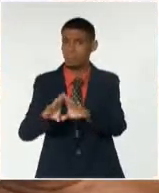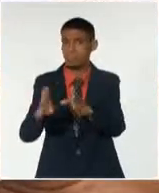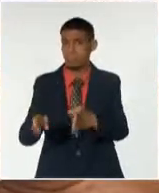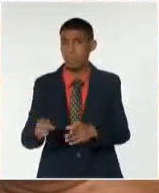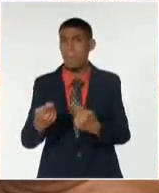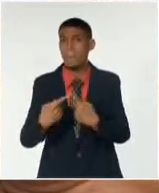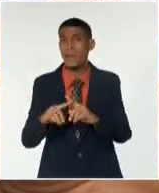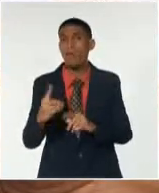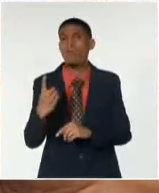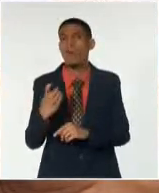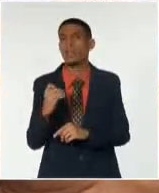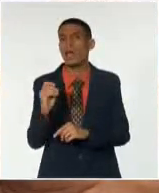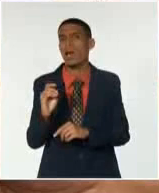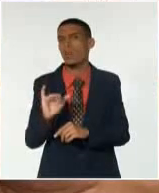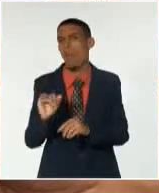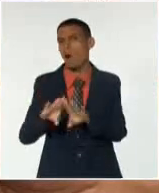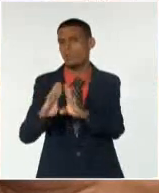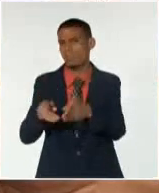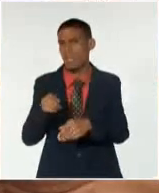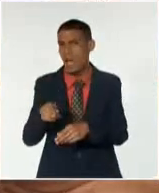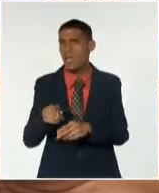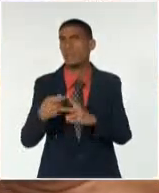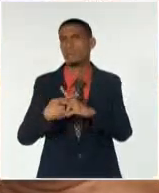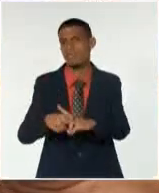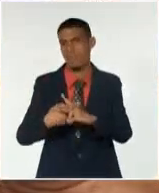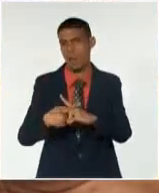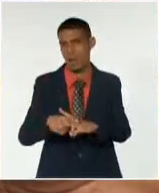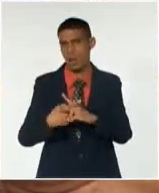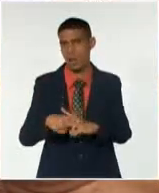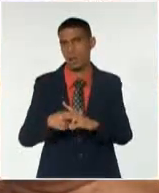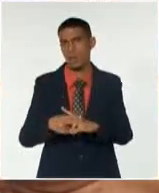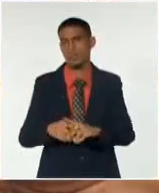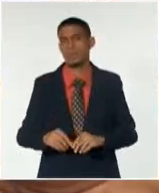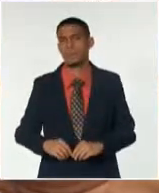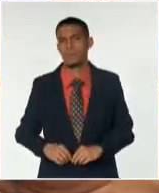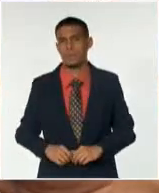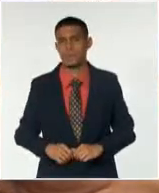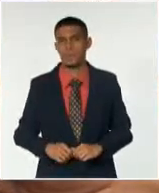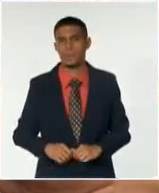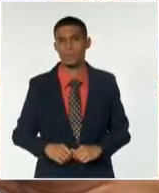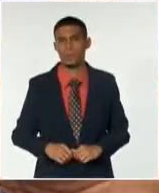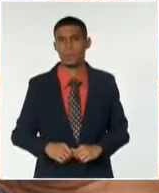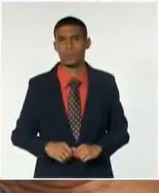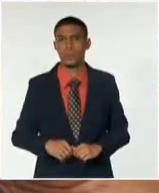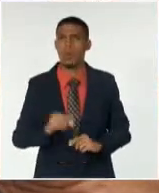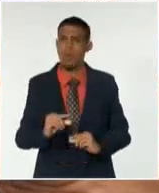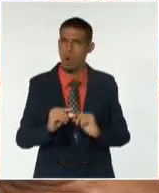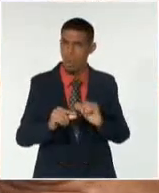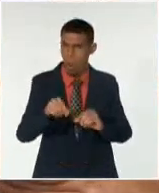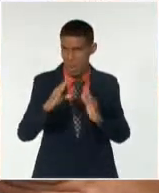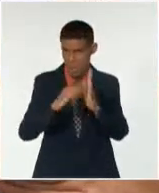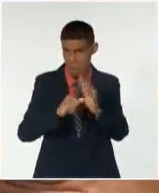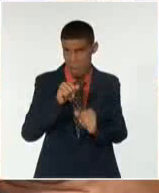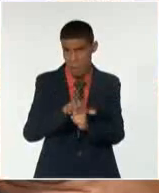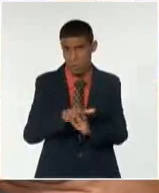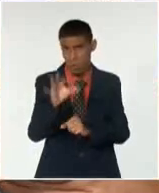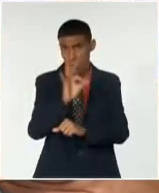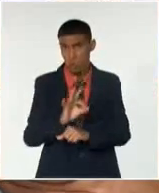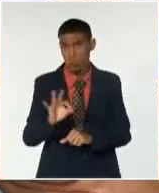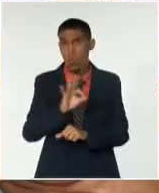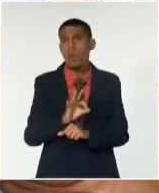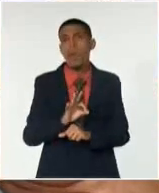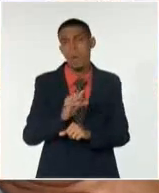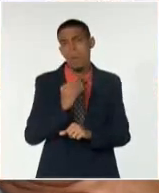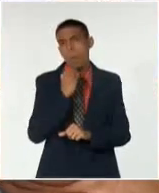combinado, que se mantiene en el ciclo de mantenimiento, que debe estar en los primeros días de este mes incorporado al sistema, que eso también es una recuperación de